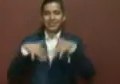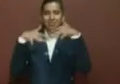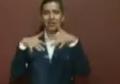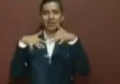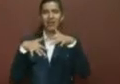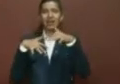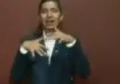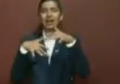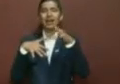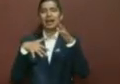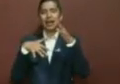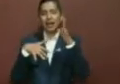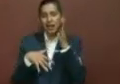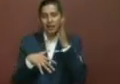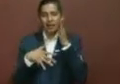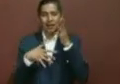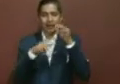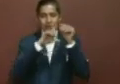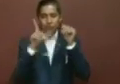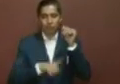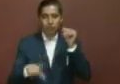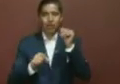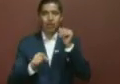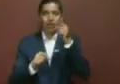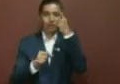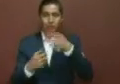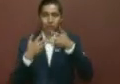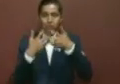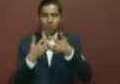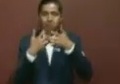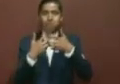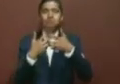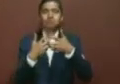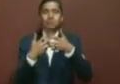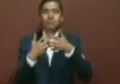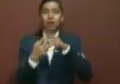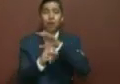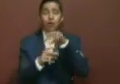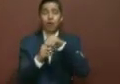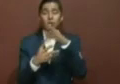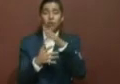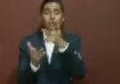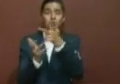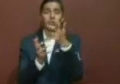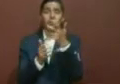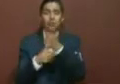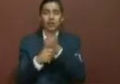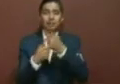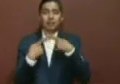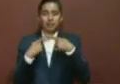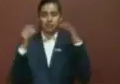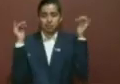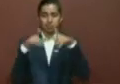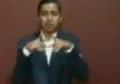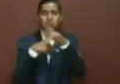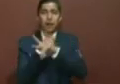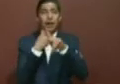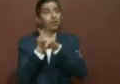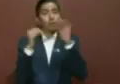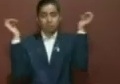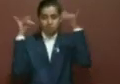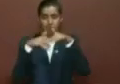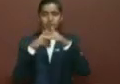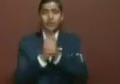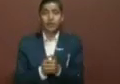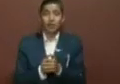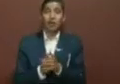la Cámara Nacional de la Industria, donde vendrán más de 800 participantes de todo el país. Y lo digo que es importante porque, aunque